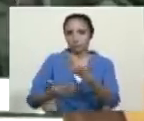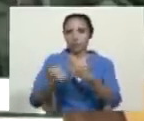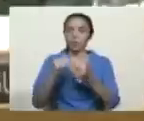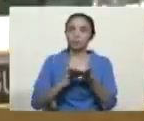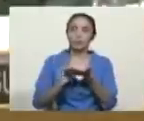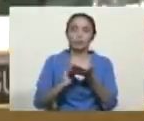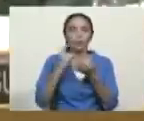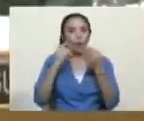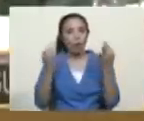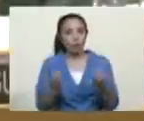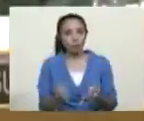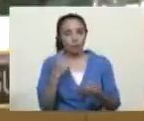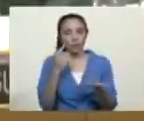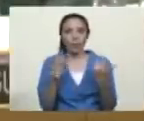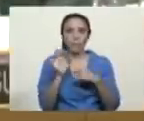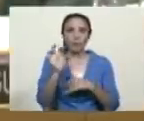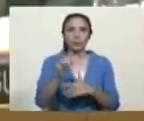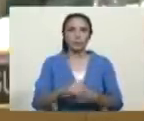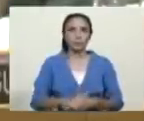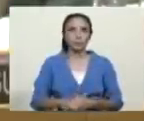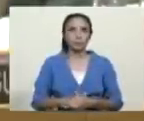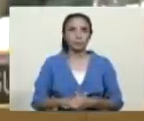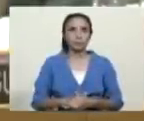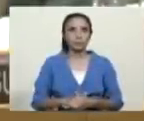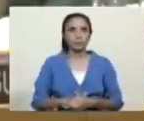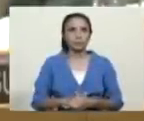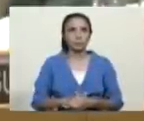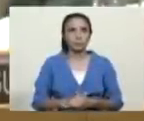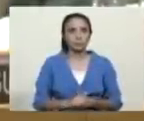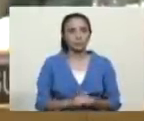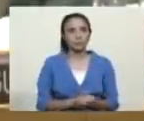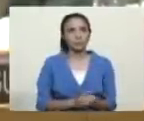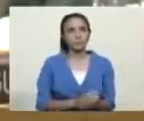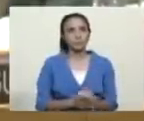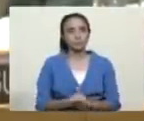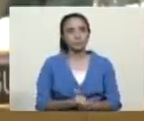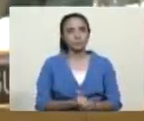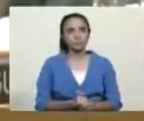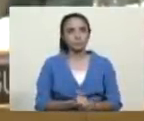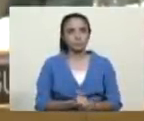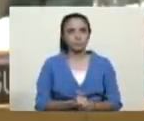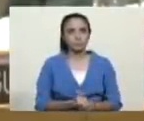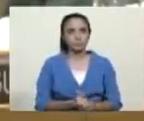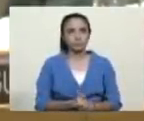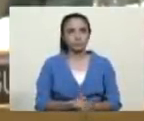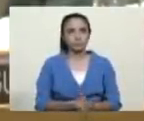solución tranquila y pacífica a los problemas. Doy la